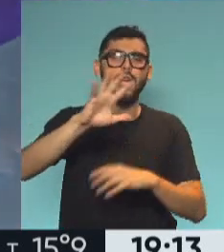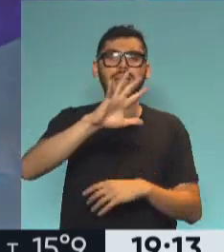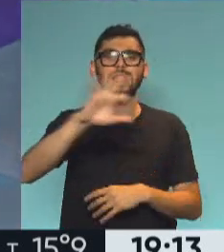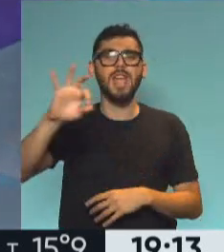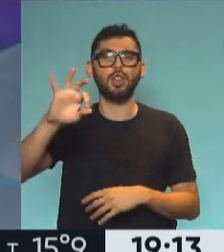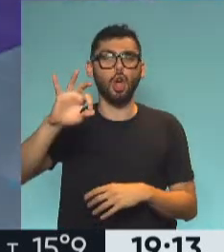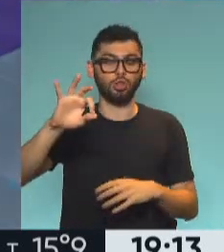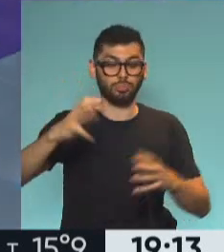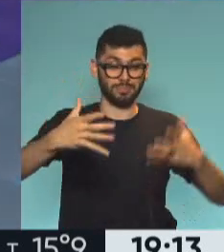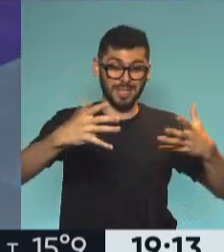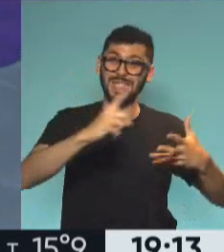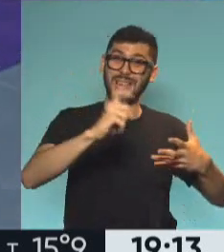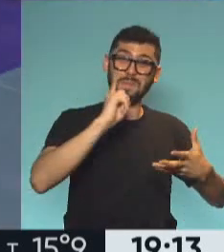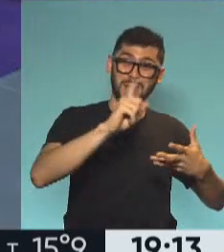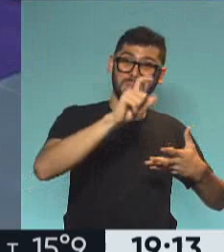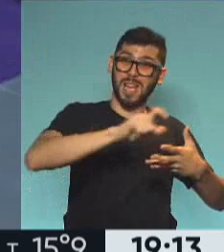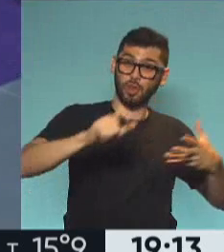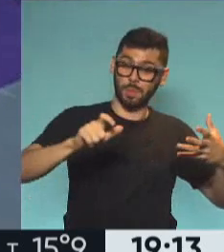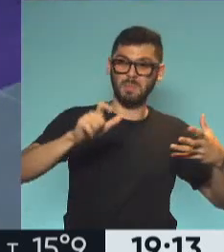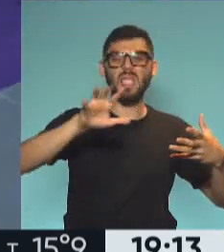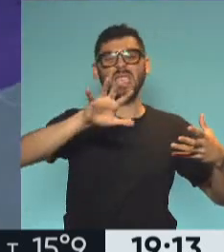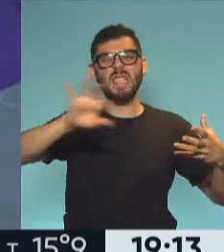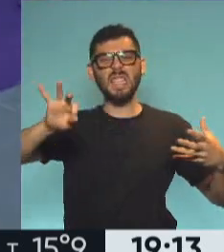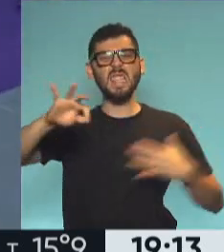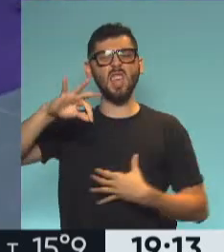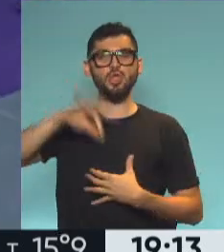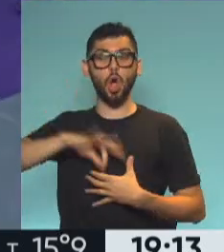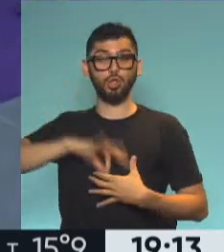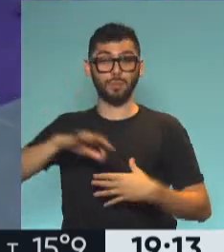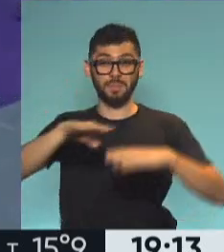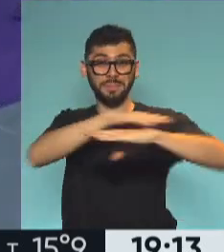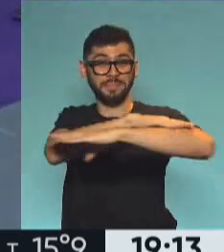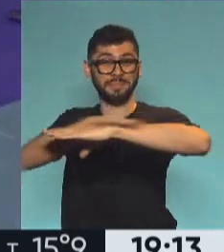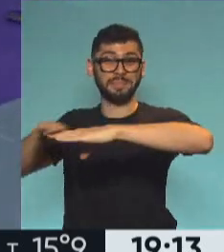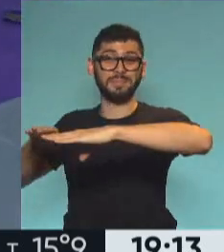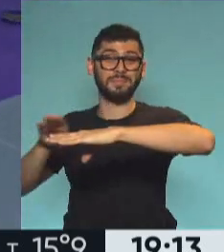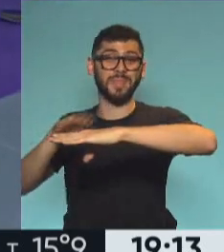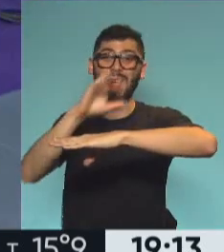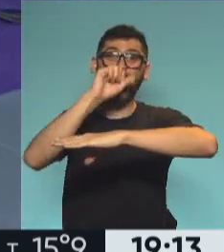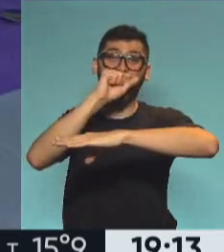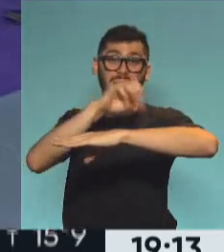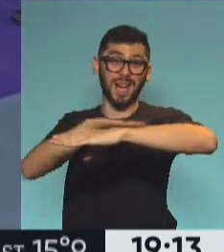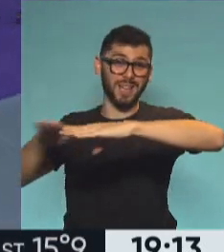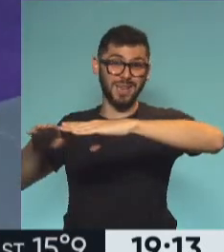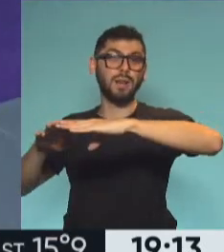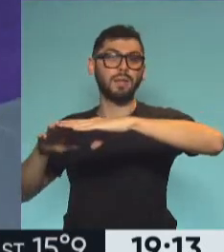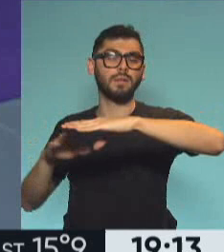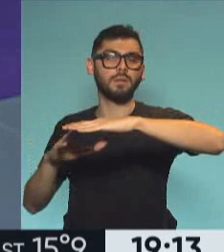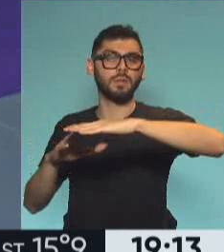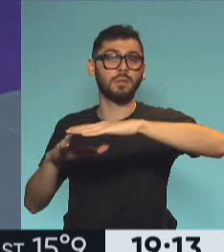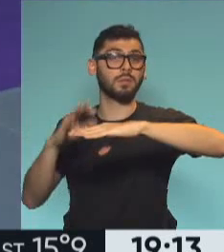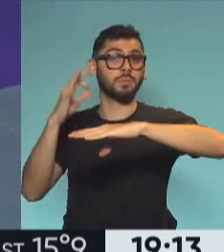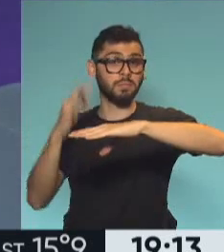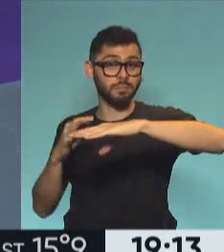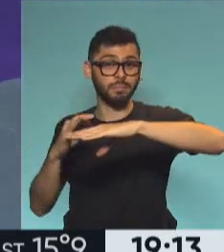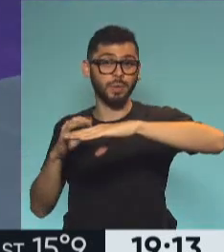500 infectados por 100.000 habitantes, que es la franja anaranjada que ve por allí. Y están